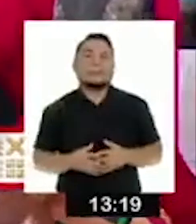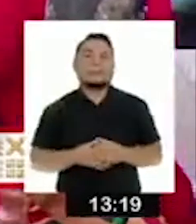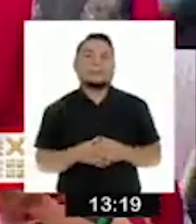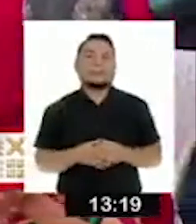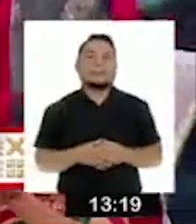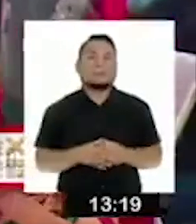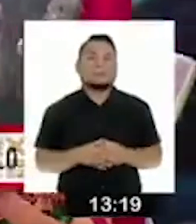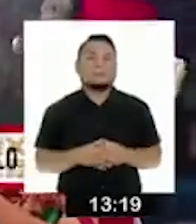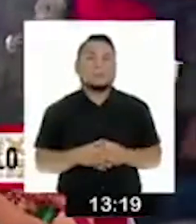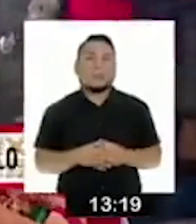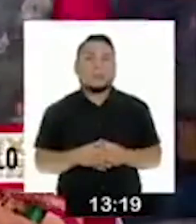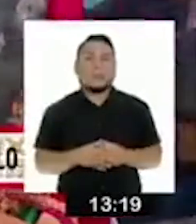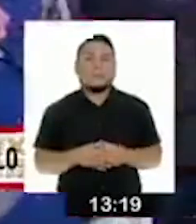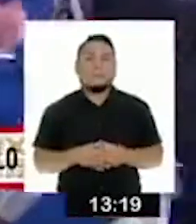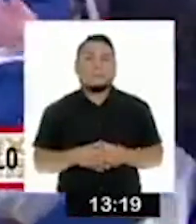Y